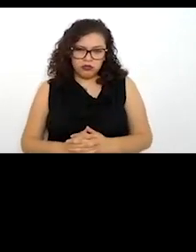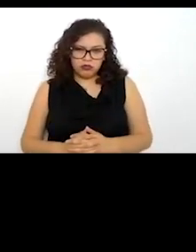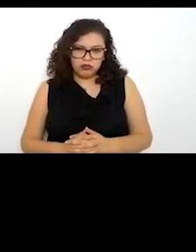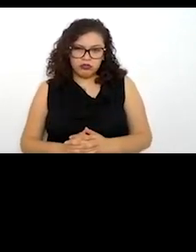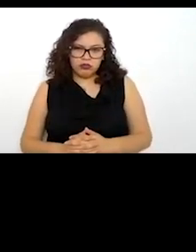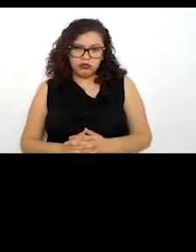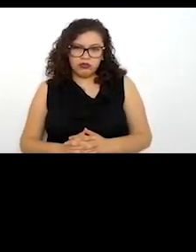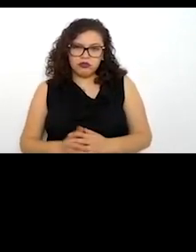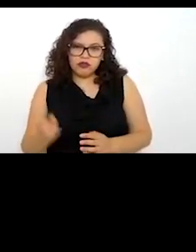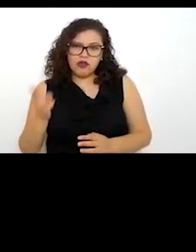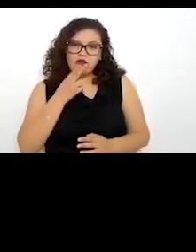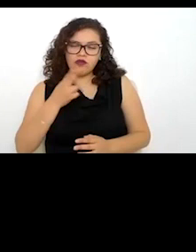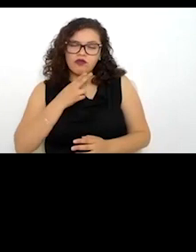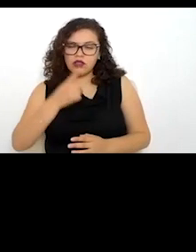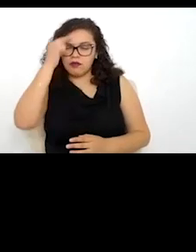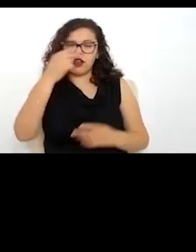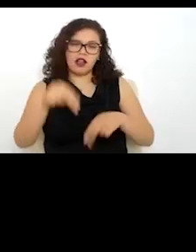útil para el negocio como tal.